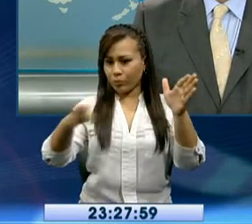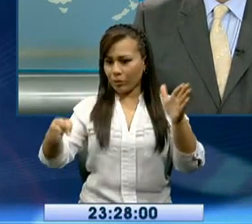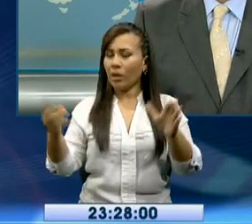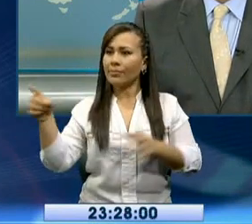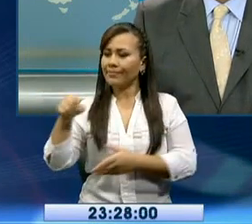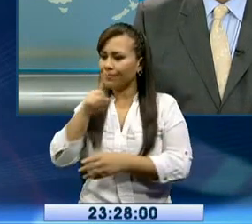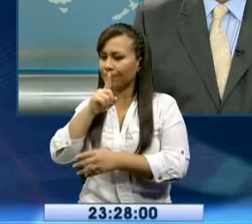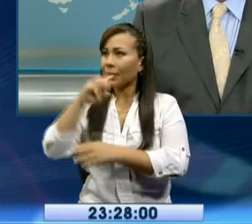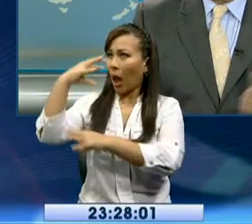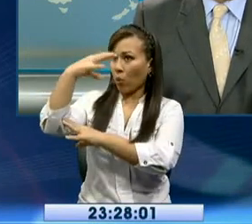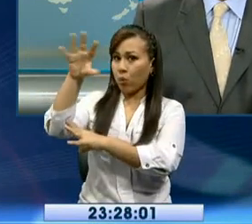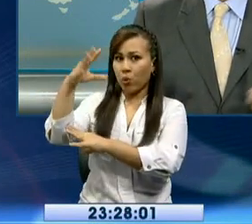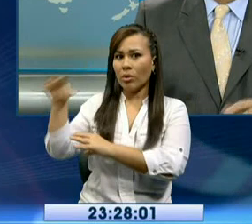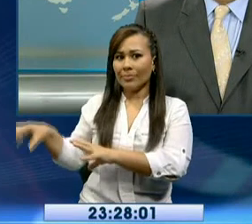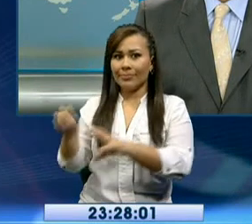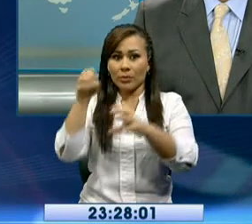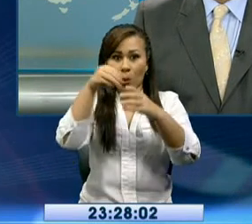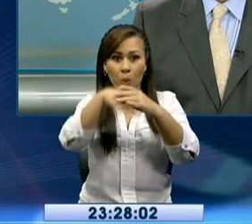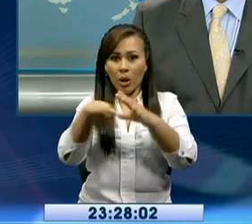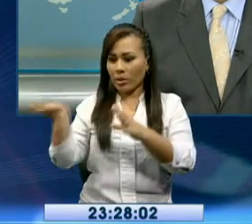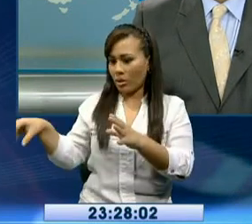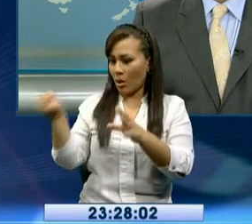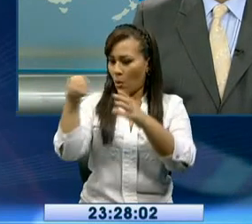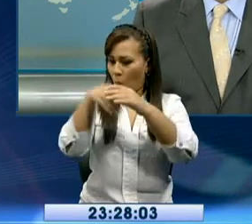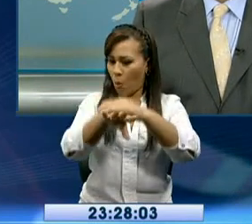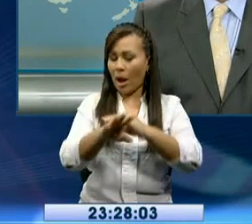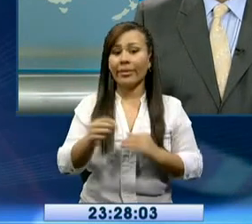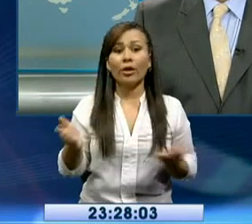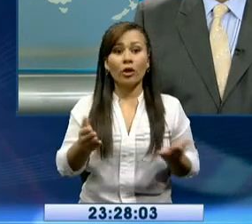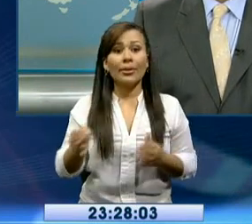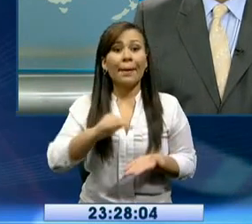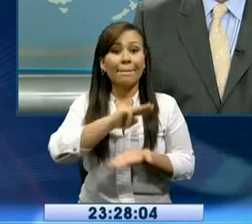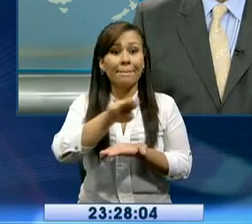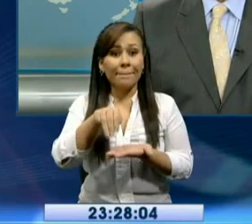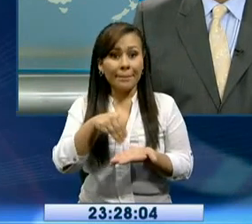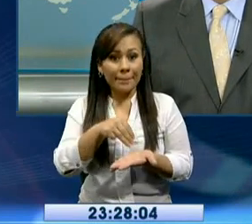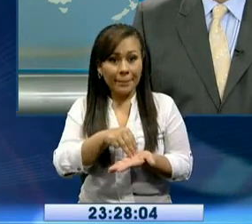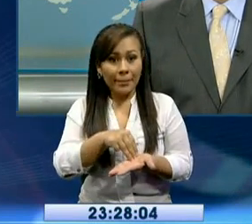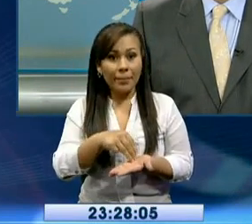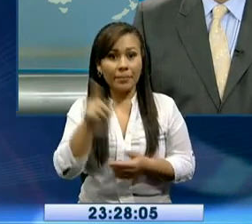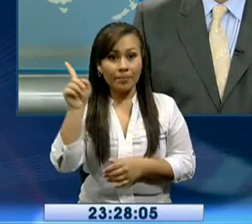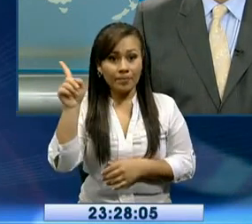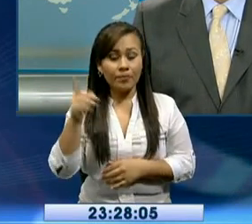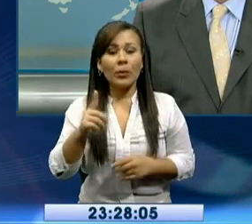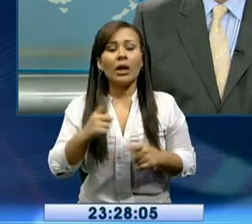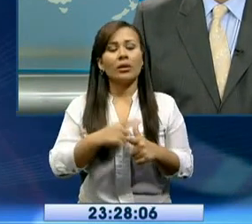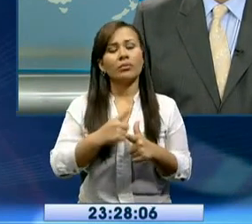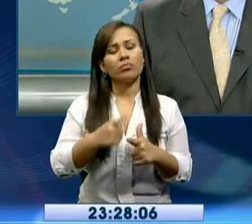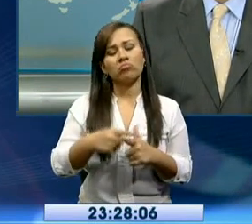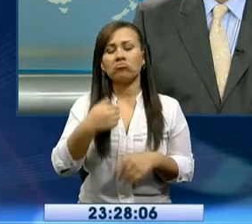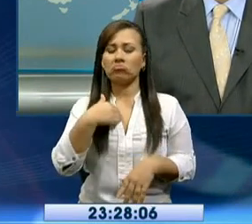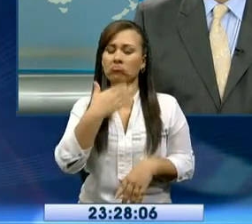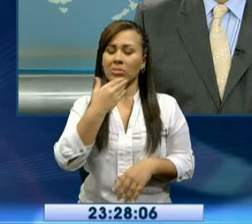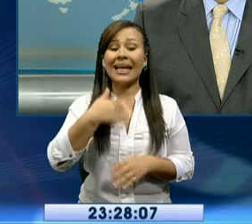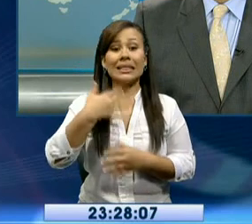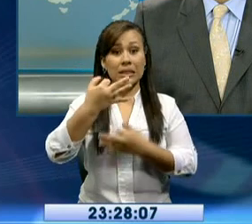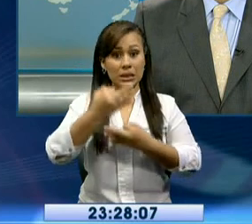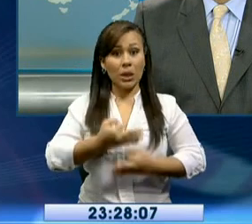permite estar en vivo desde Manta o Puerto Viejo en la provincia de Manabí. Fue entonces cuando decidimos por